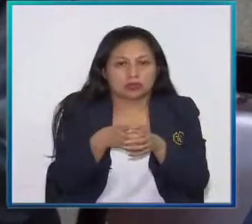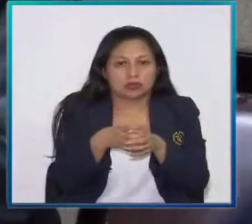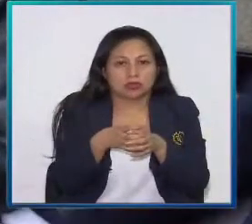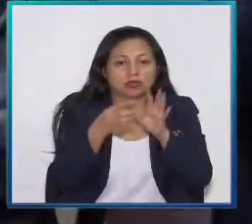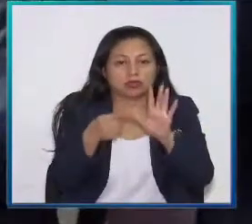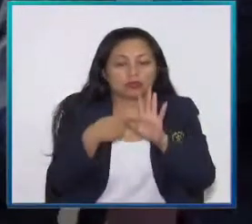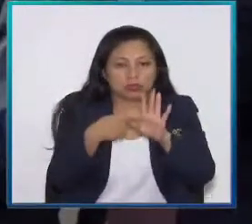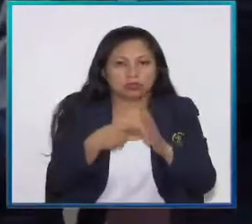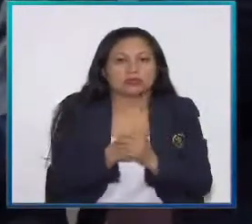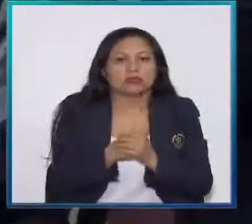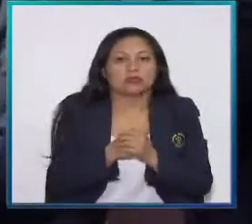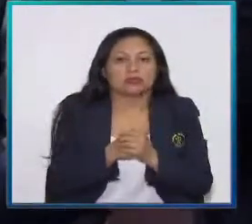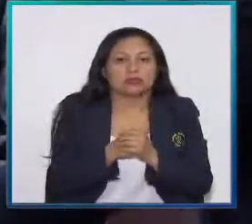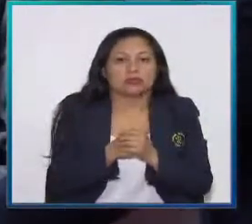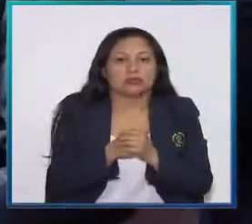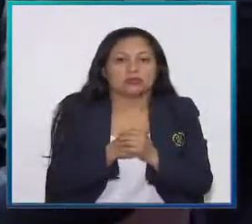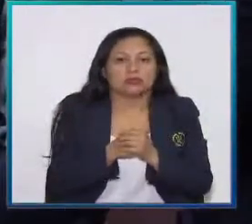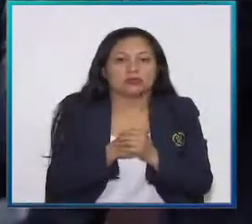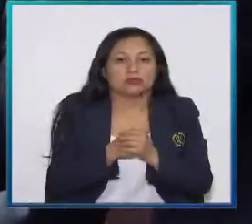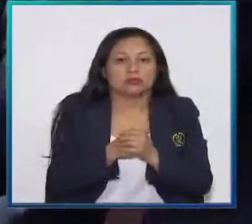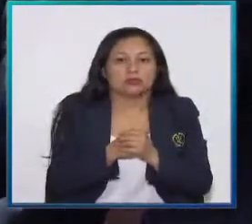de postulación.